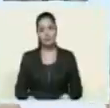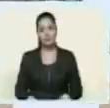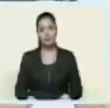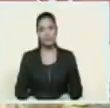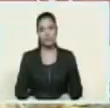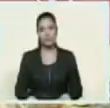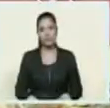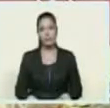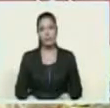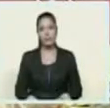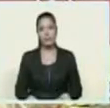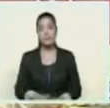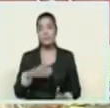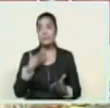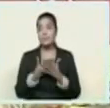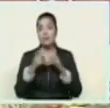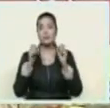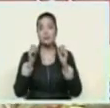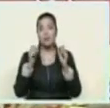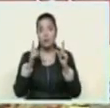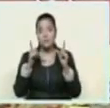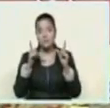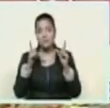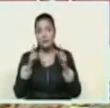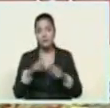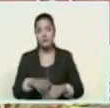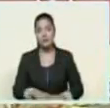hasta que llegó el día donde estar